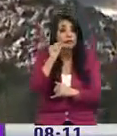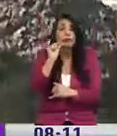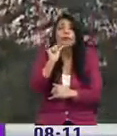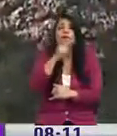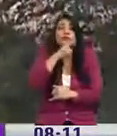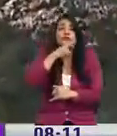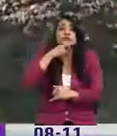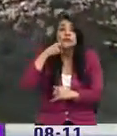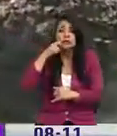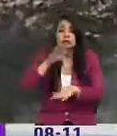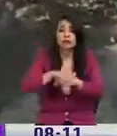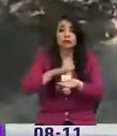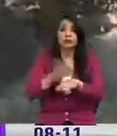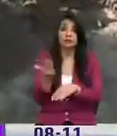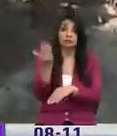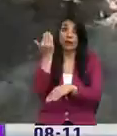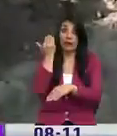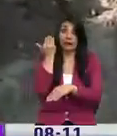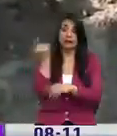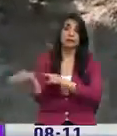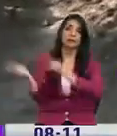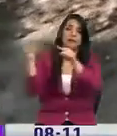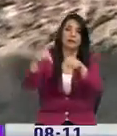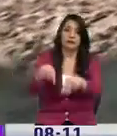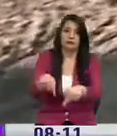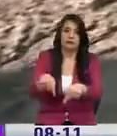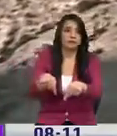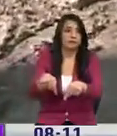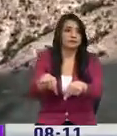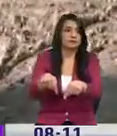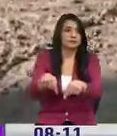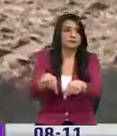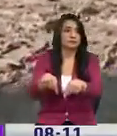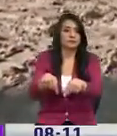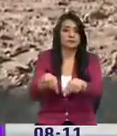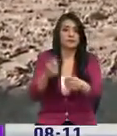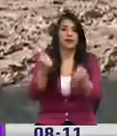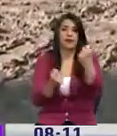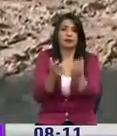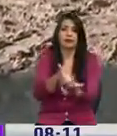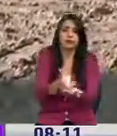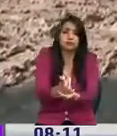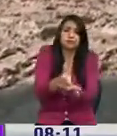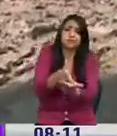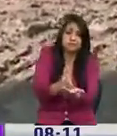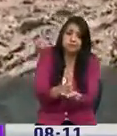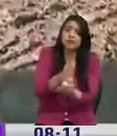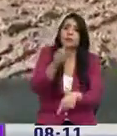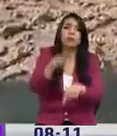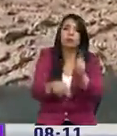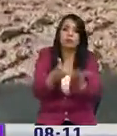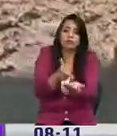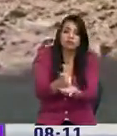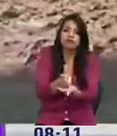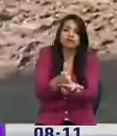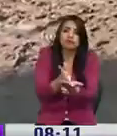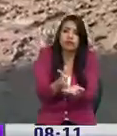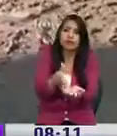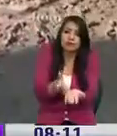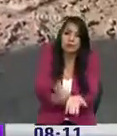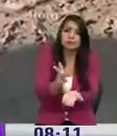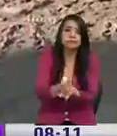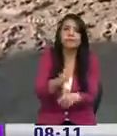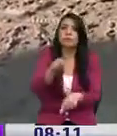porque venimos del otro día a hablar que es en tierra los carros de aquí no hay como eso es